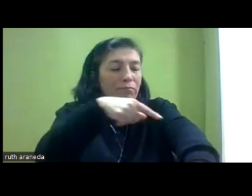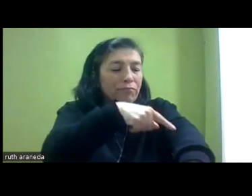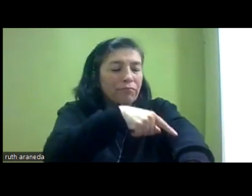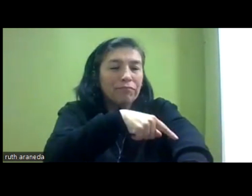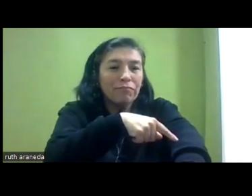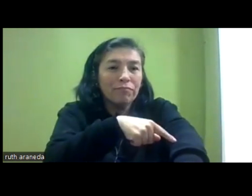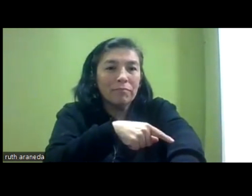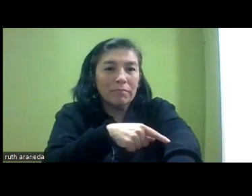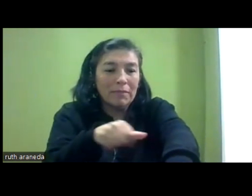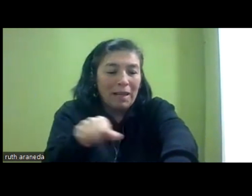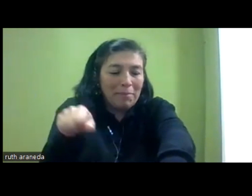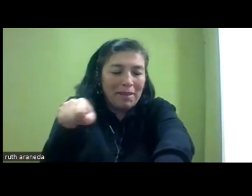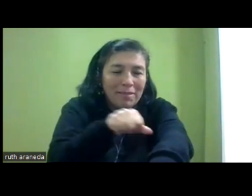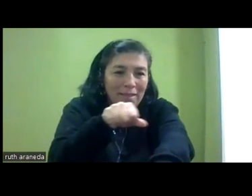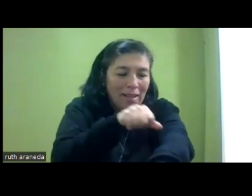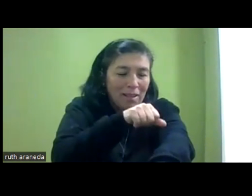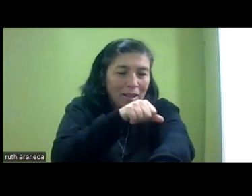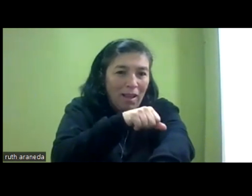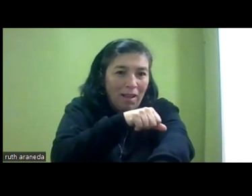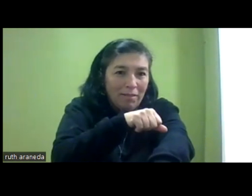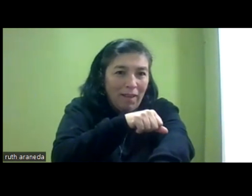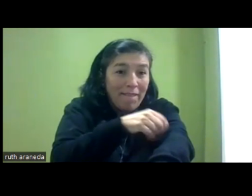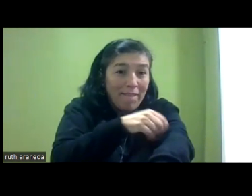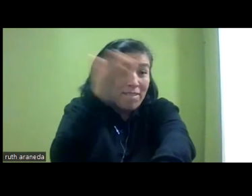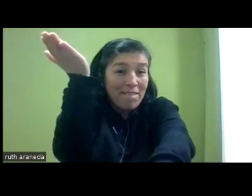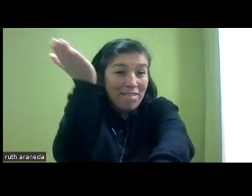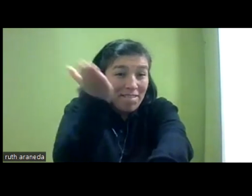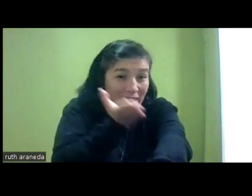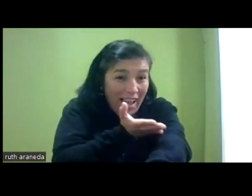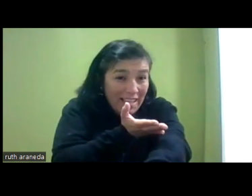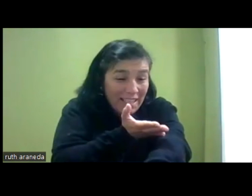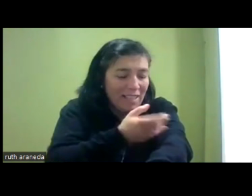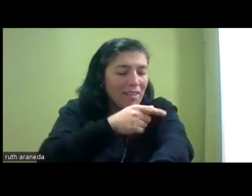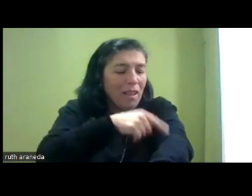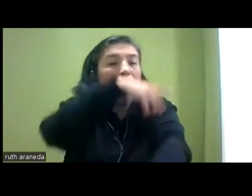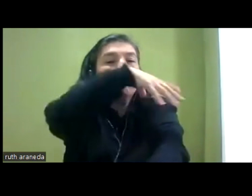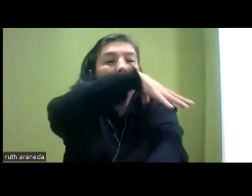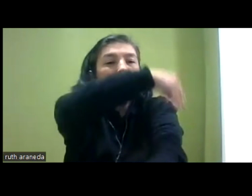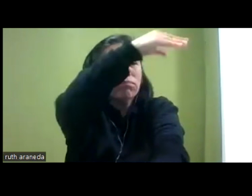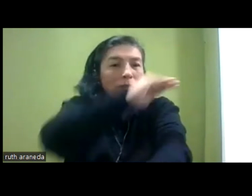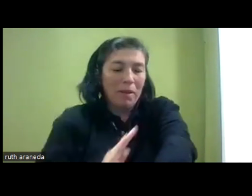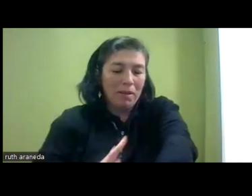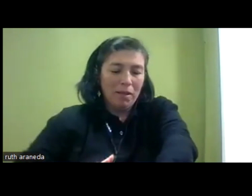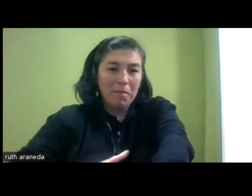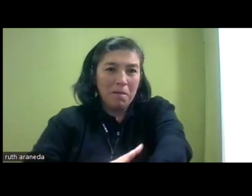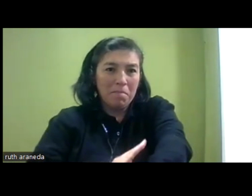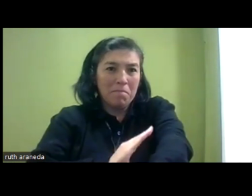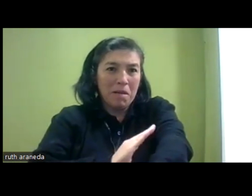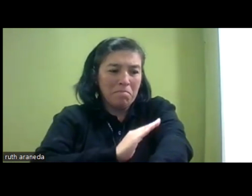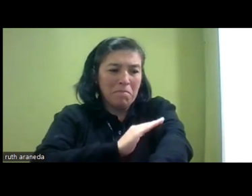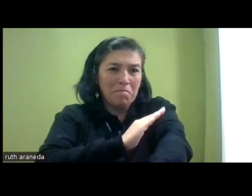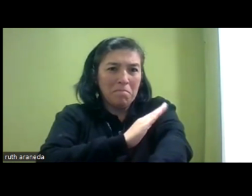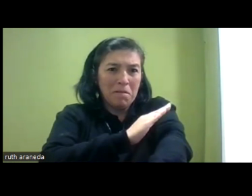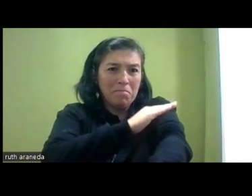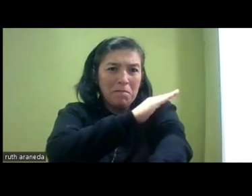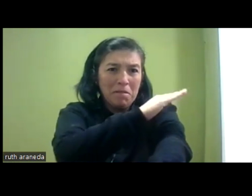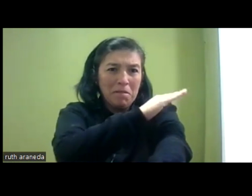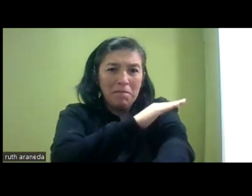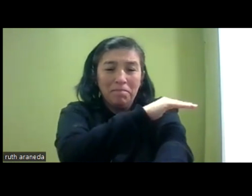vamos encumbrándonos sin llegar a las tierras altas que ya están del